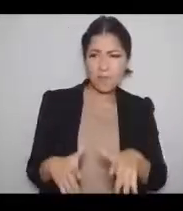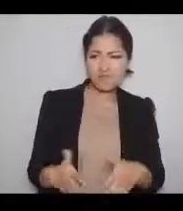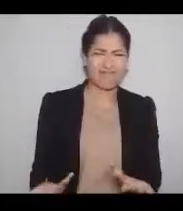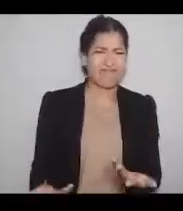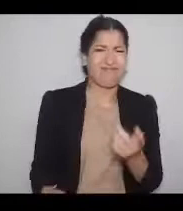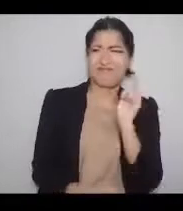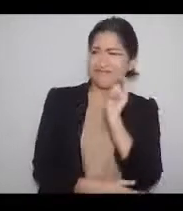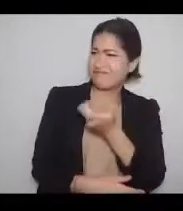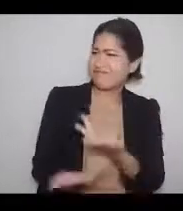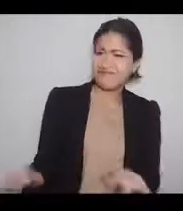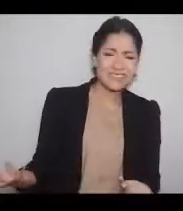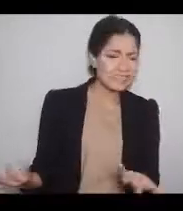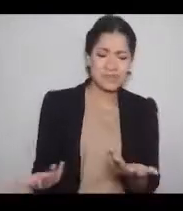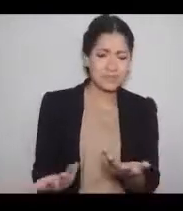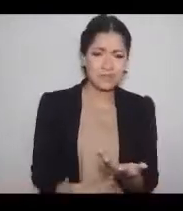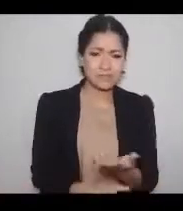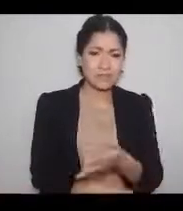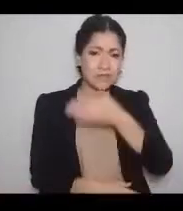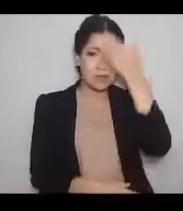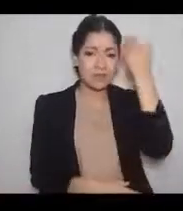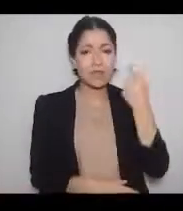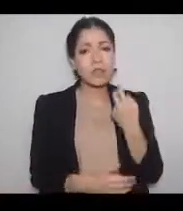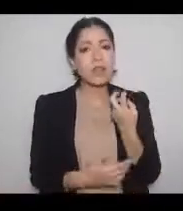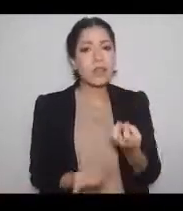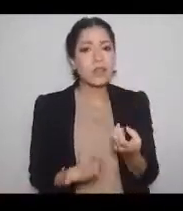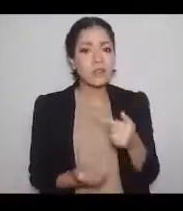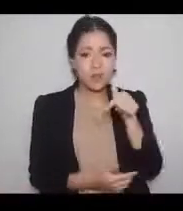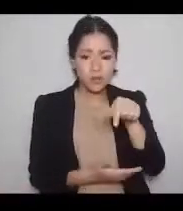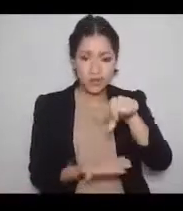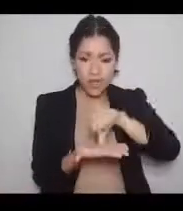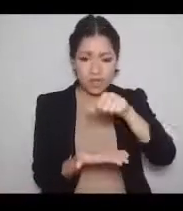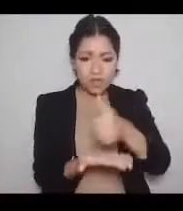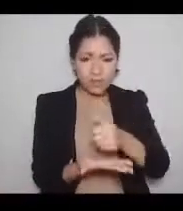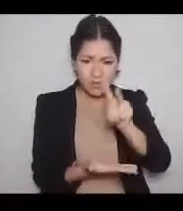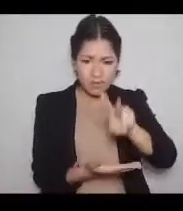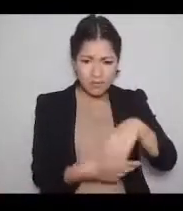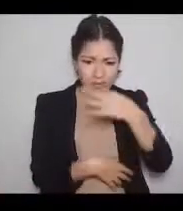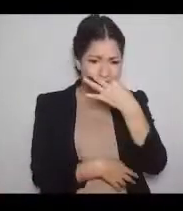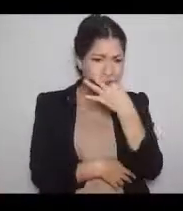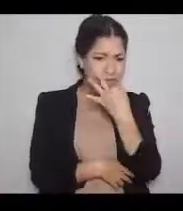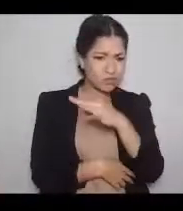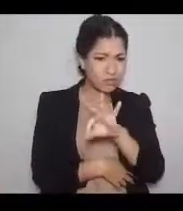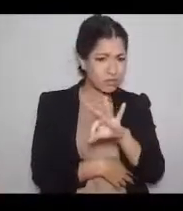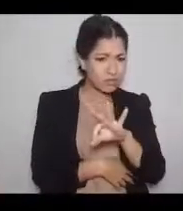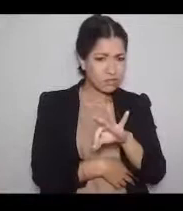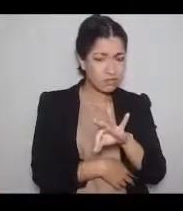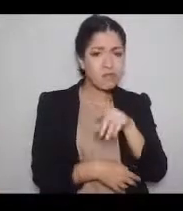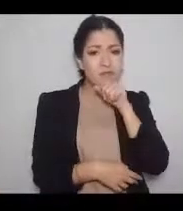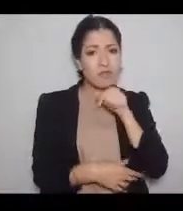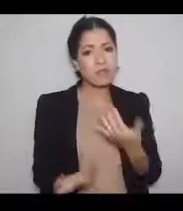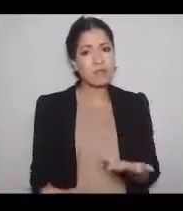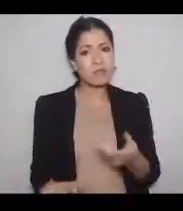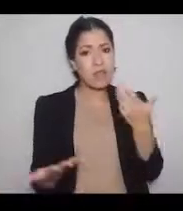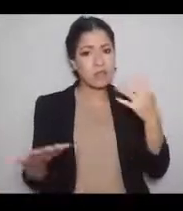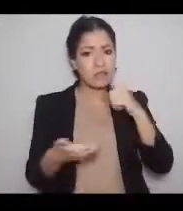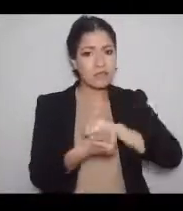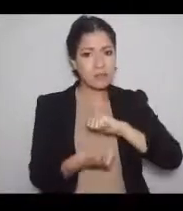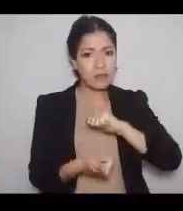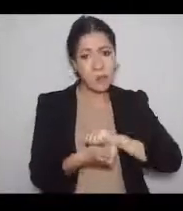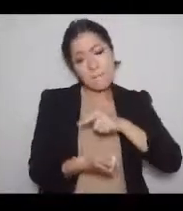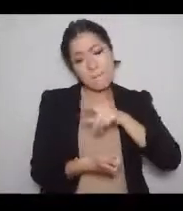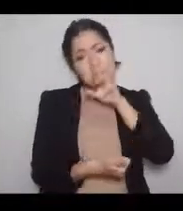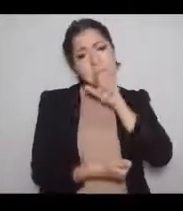Ese triángulo parece el monte Venus. Tu enano es obsceno. Todos los enanos son obscenos. Fornican mejor que